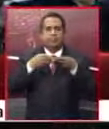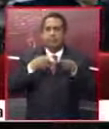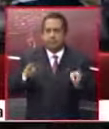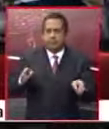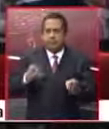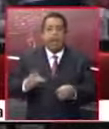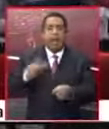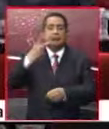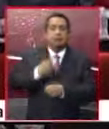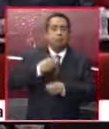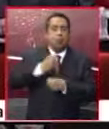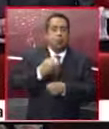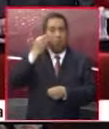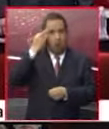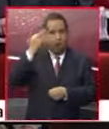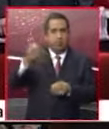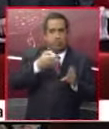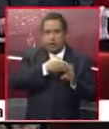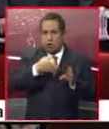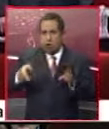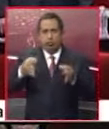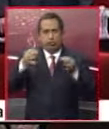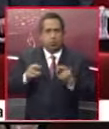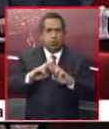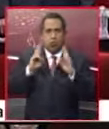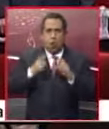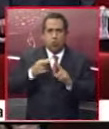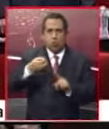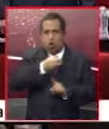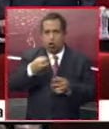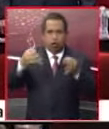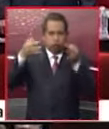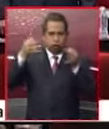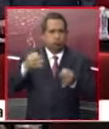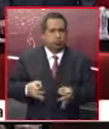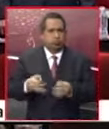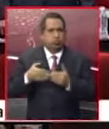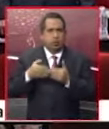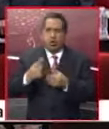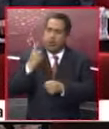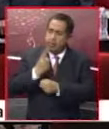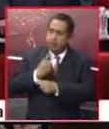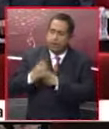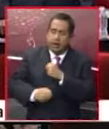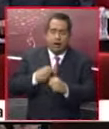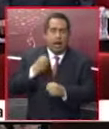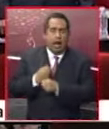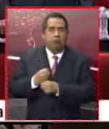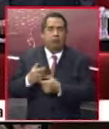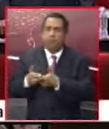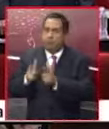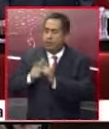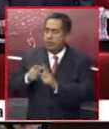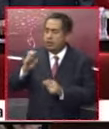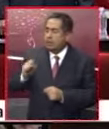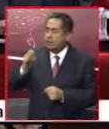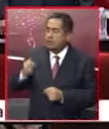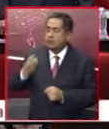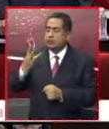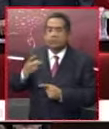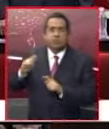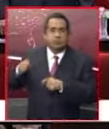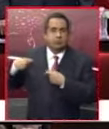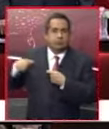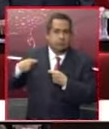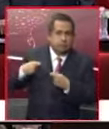el segundo periodo de sesiones ordinarias del primer año de ejercicio de la